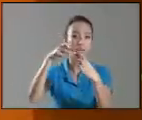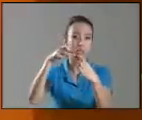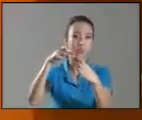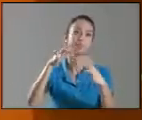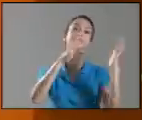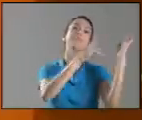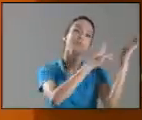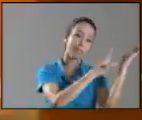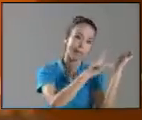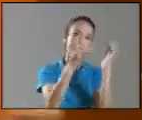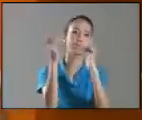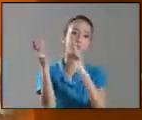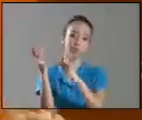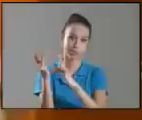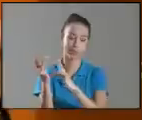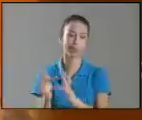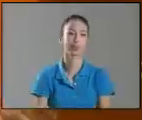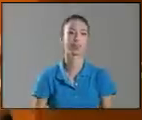Absolutamente.